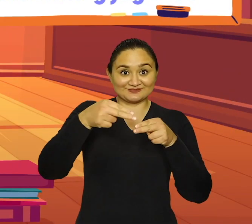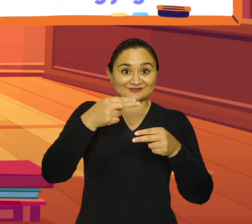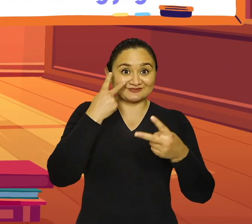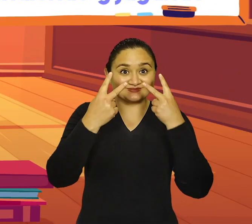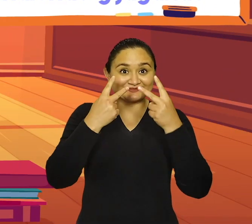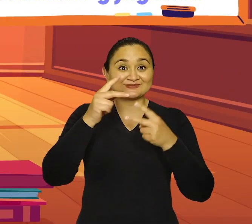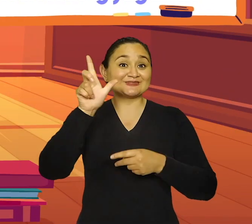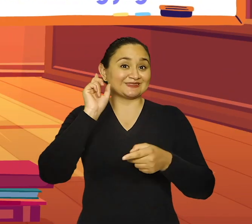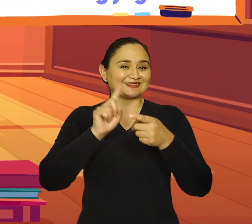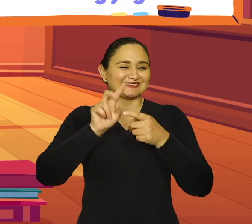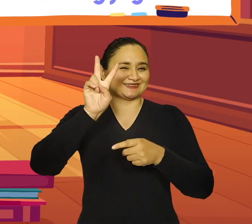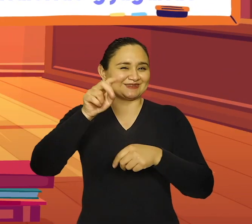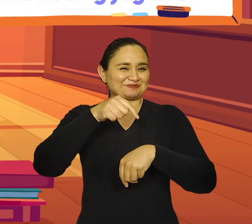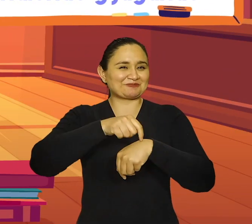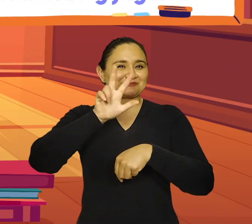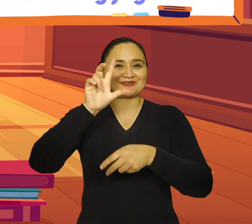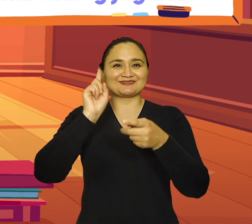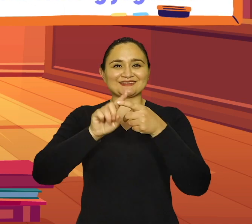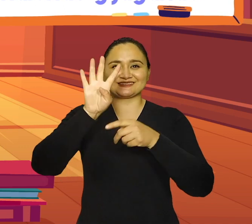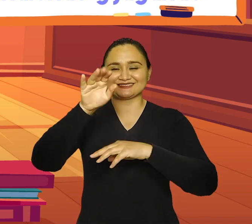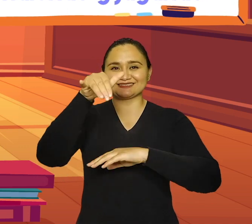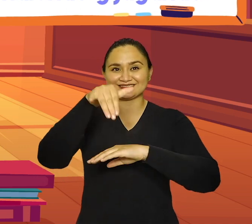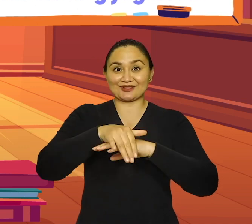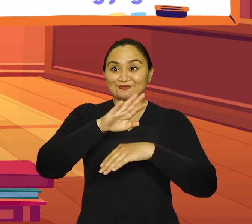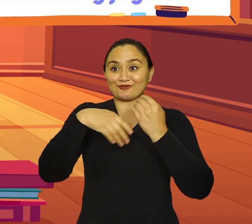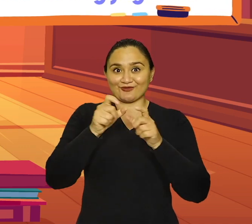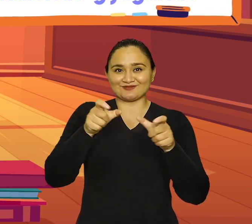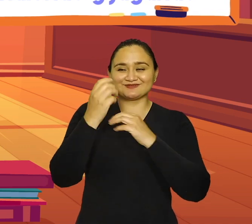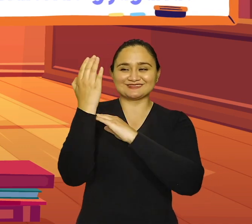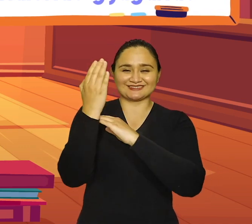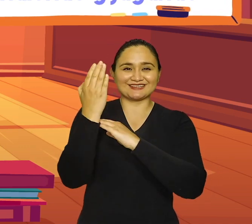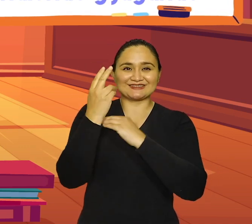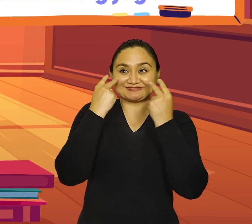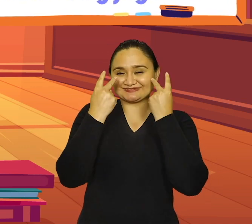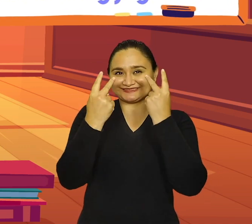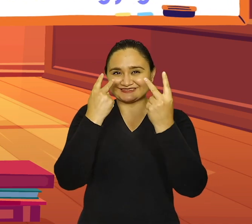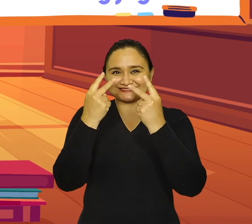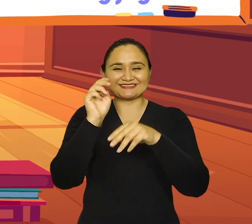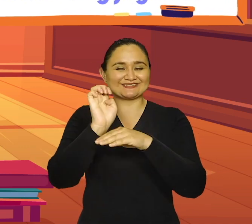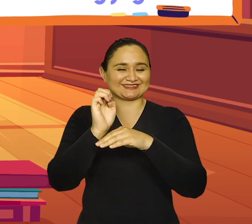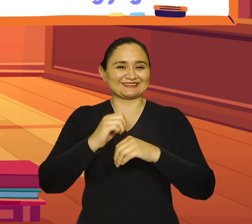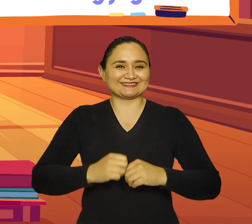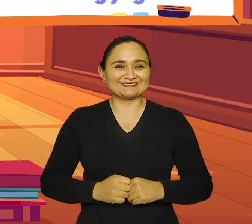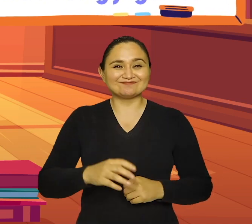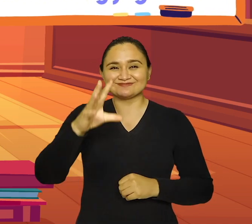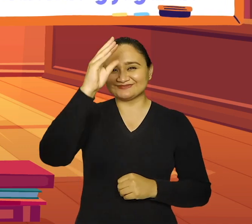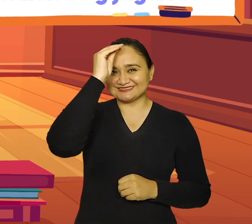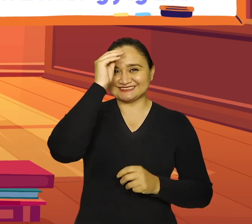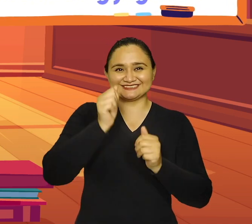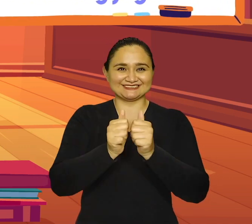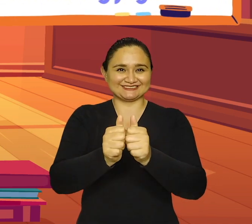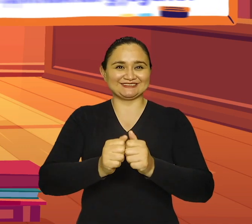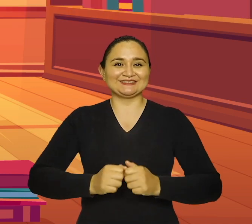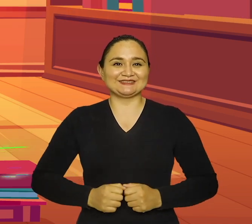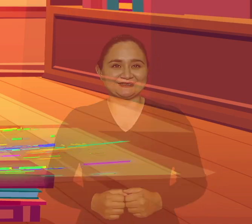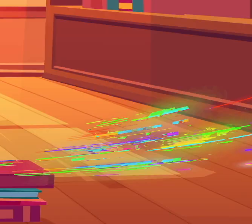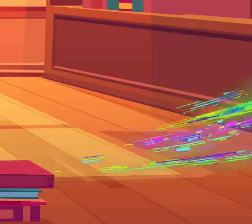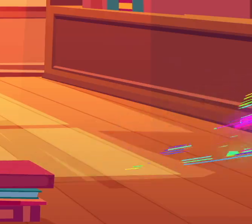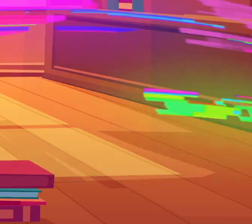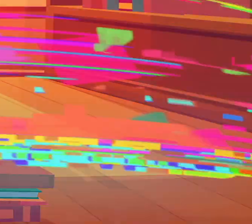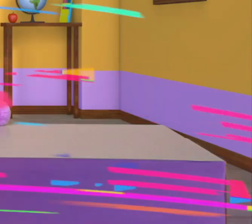Nos vemos de lunes a viernes, de 3 a 4 p.m. en todos los canales de televisión del país. ¡Aprendemos